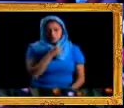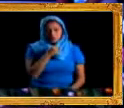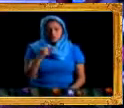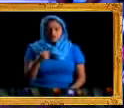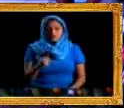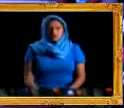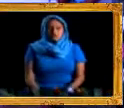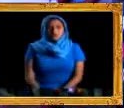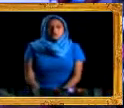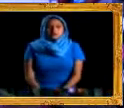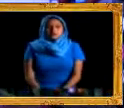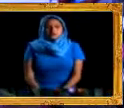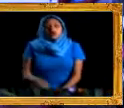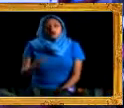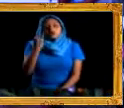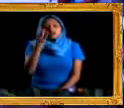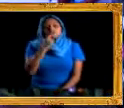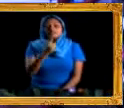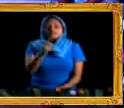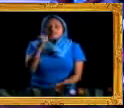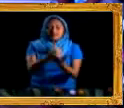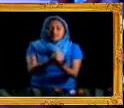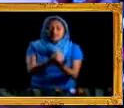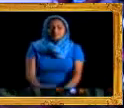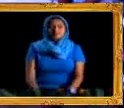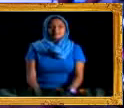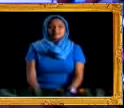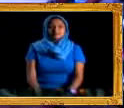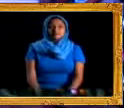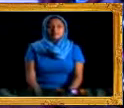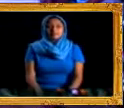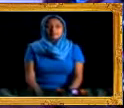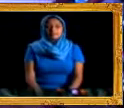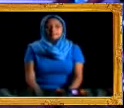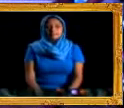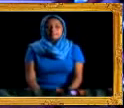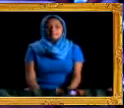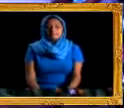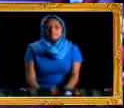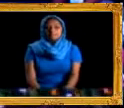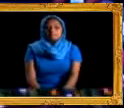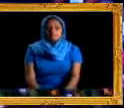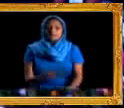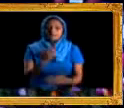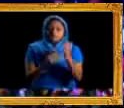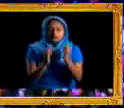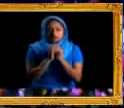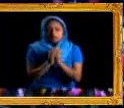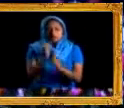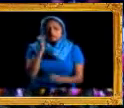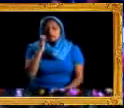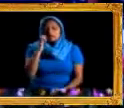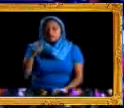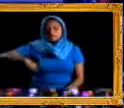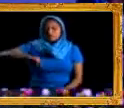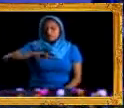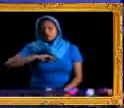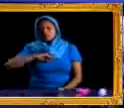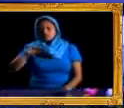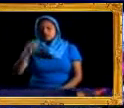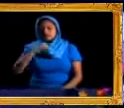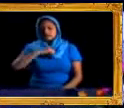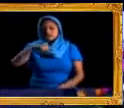Amén. ¿Cuántos dicen amén? Gloria a Dios. Incline su rostro y vamos a orar. Padre nuestro que estás en los